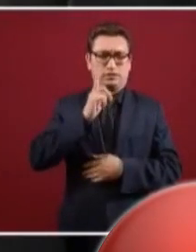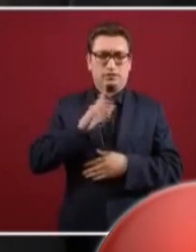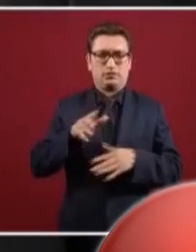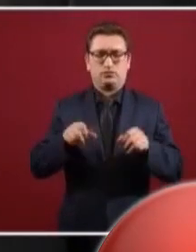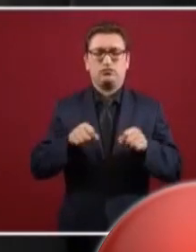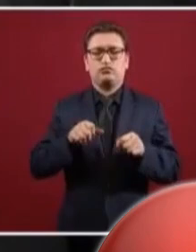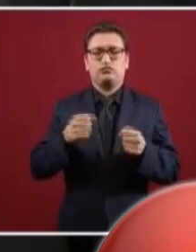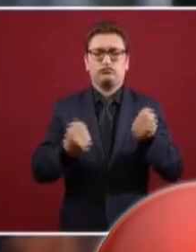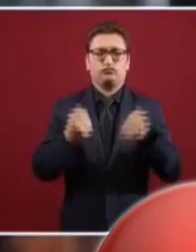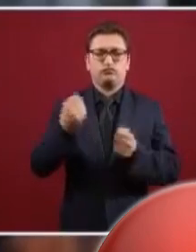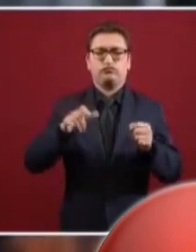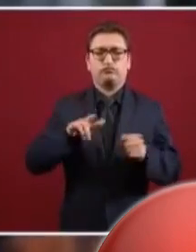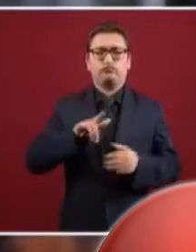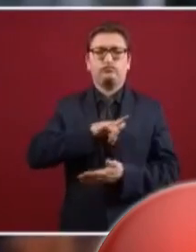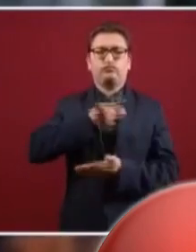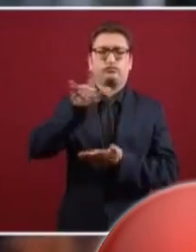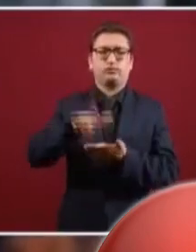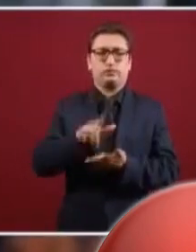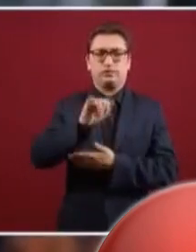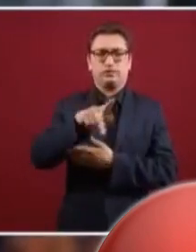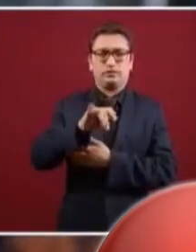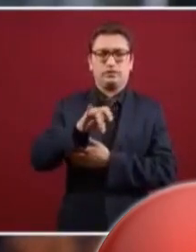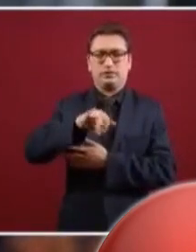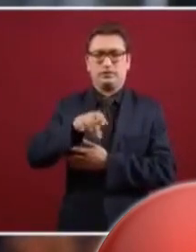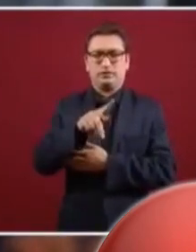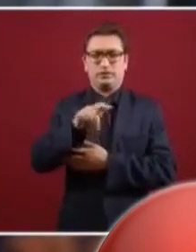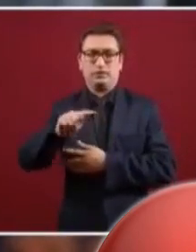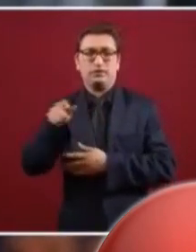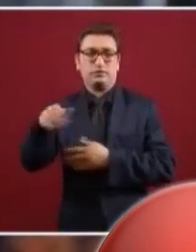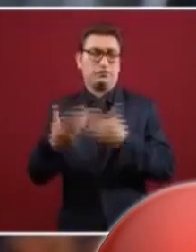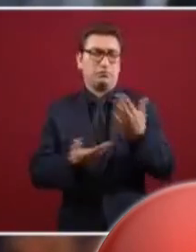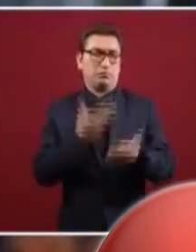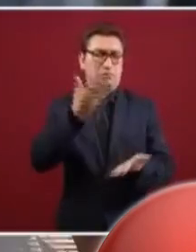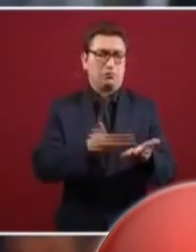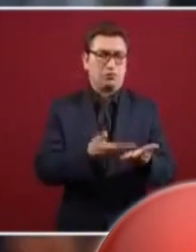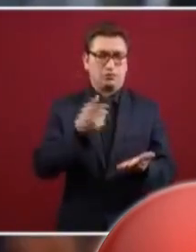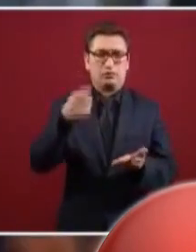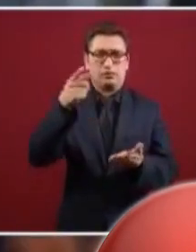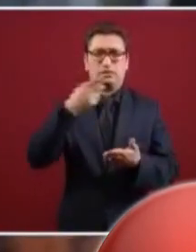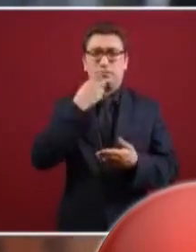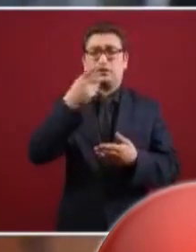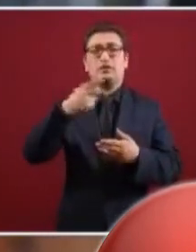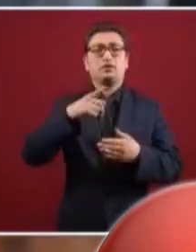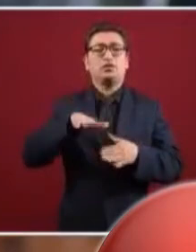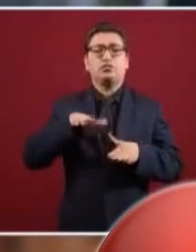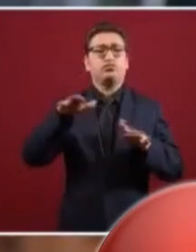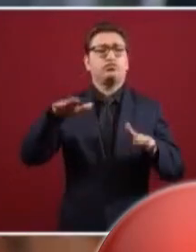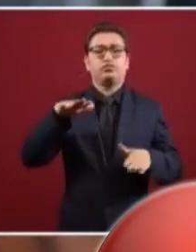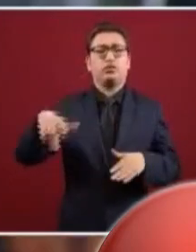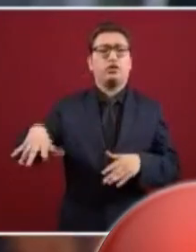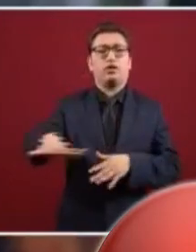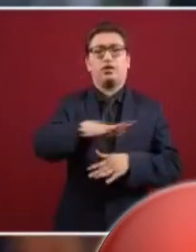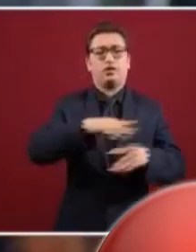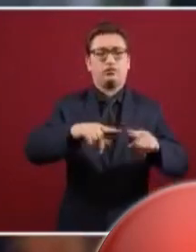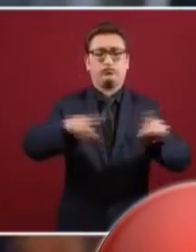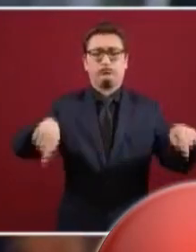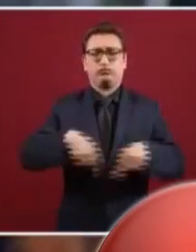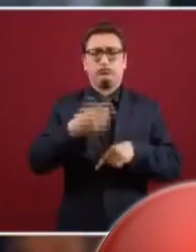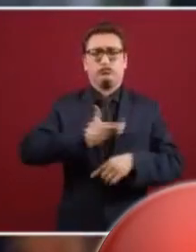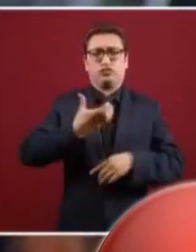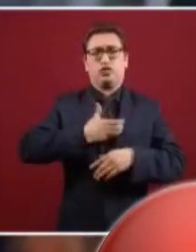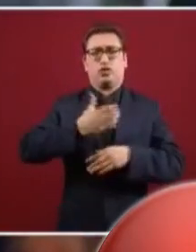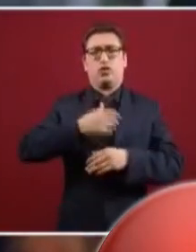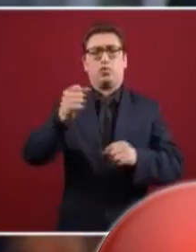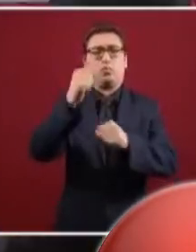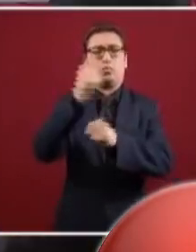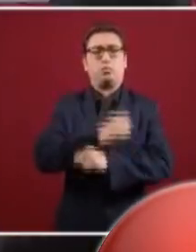hace aproximadamente un mes propuso, se le ocurrió lanzar una bomba aquí en el Zócalo, todos moriríamos, pero de